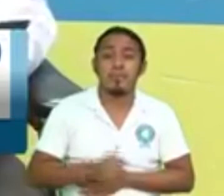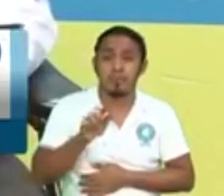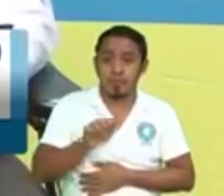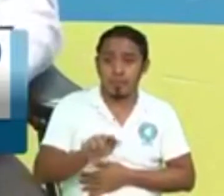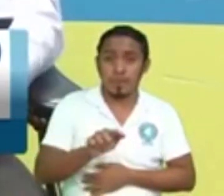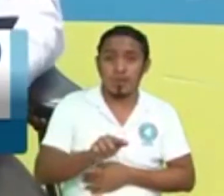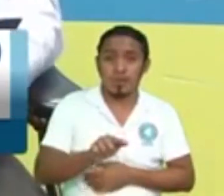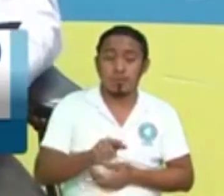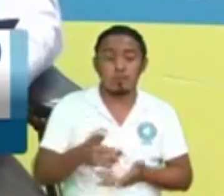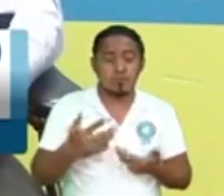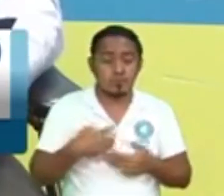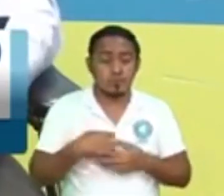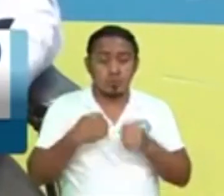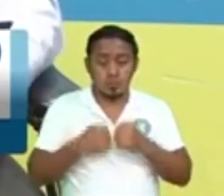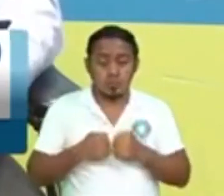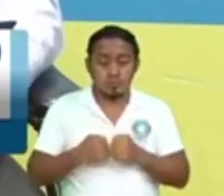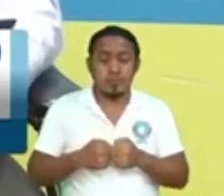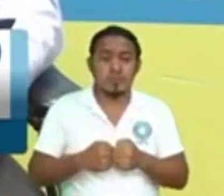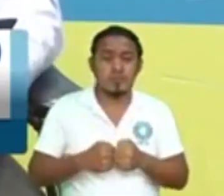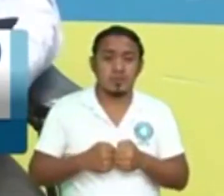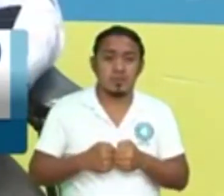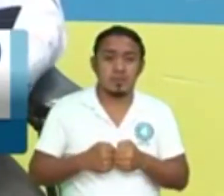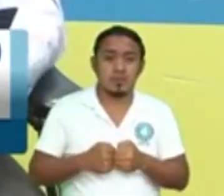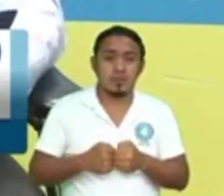tenido la relación, esta persona estaba